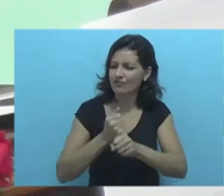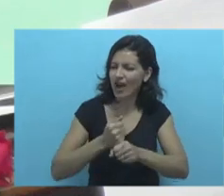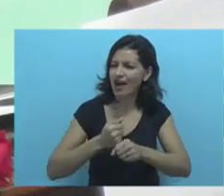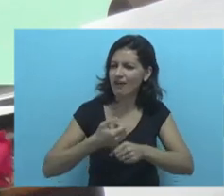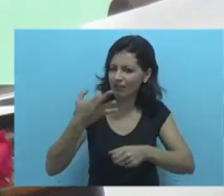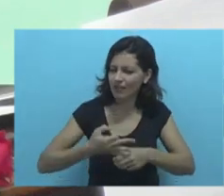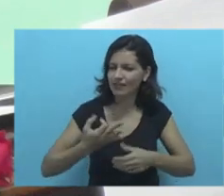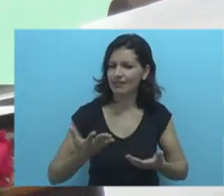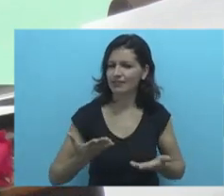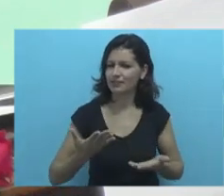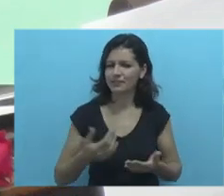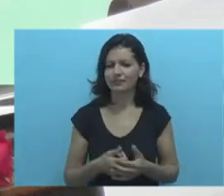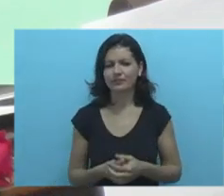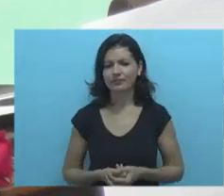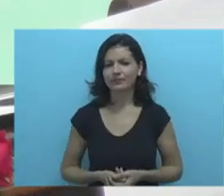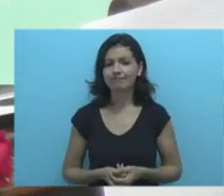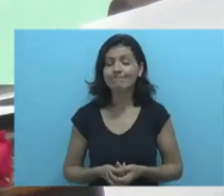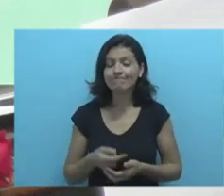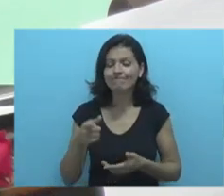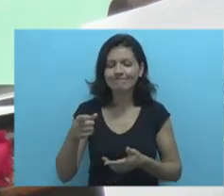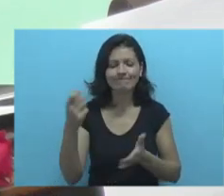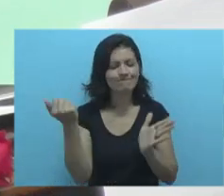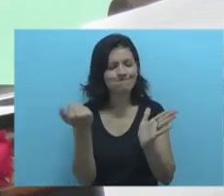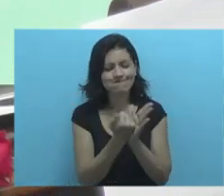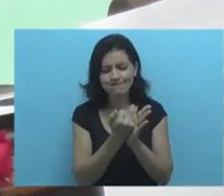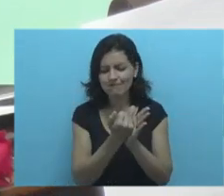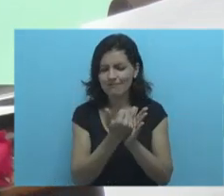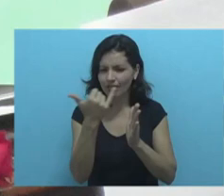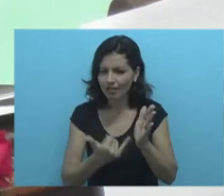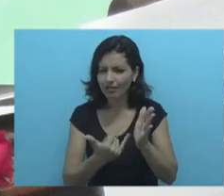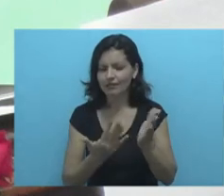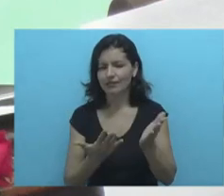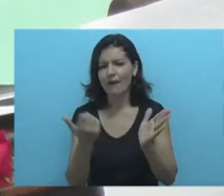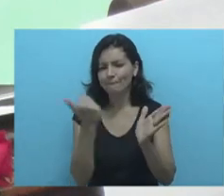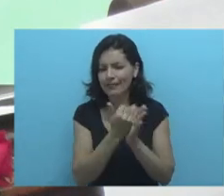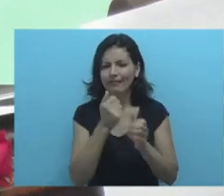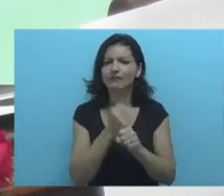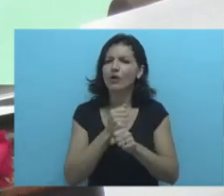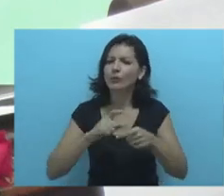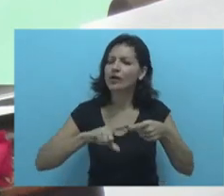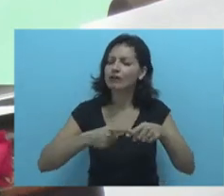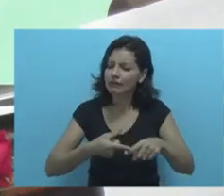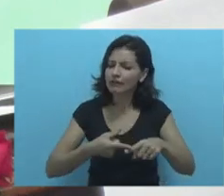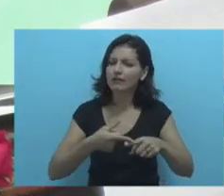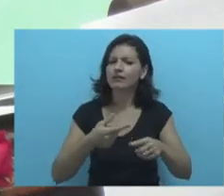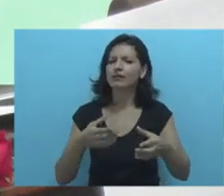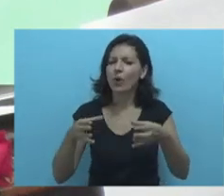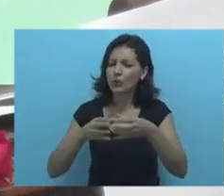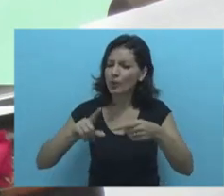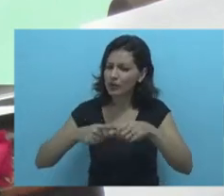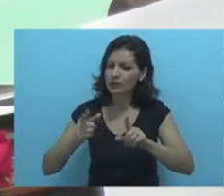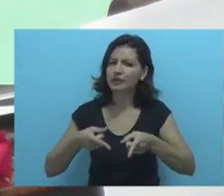militante dejó una marca enorme en la política santafesina, en el Frente Progresista y en el